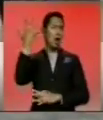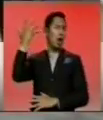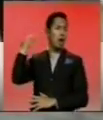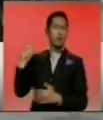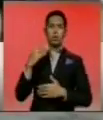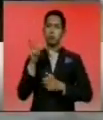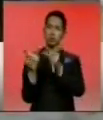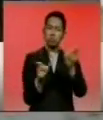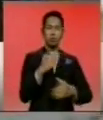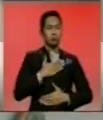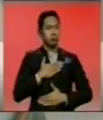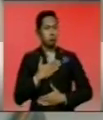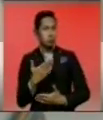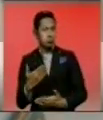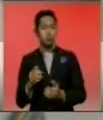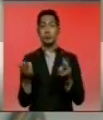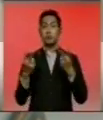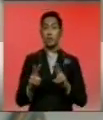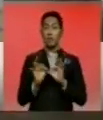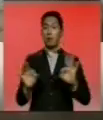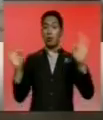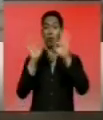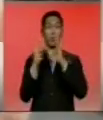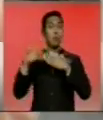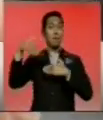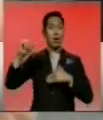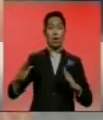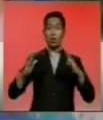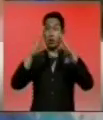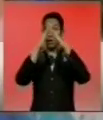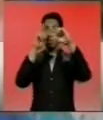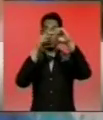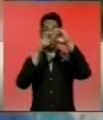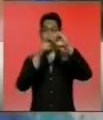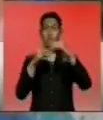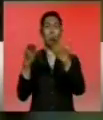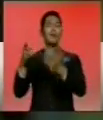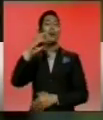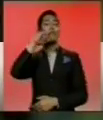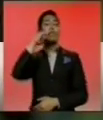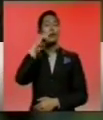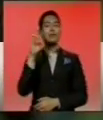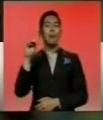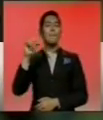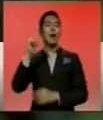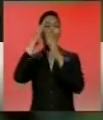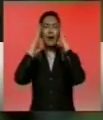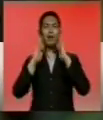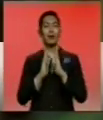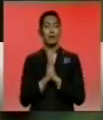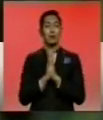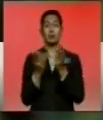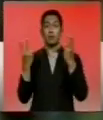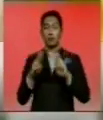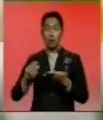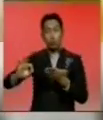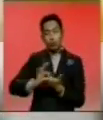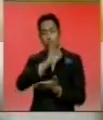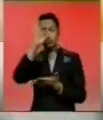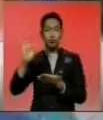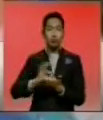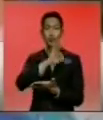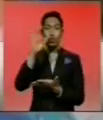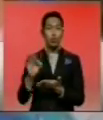amable. En Tocachi lo más importante es su iglesia, donde veneran a la Niña María. Las mujeres se dedican al bordado en tela, donde plasman el paisaje del lugar